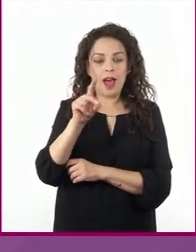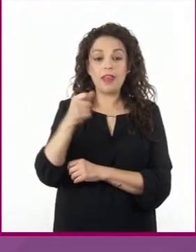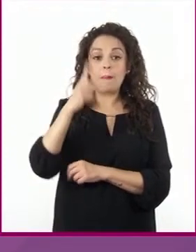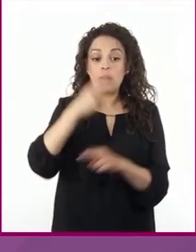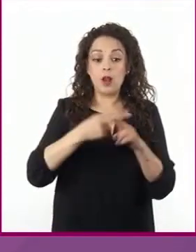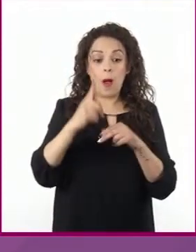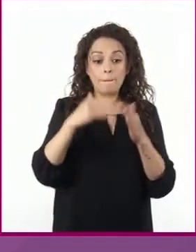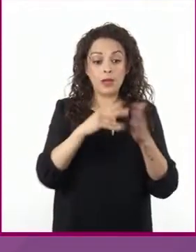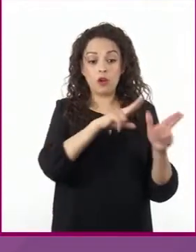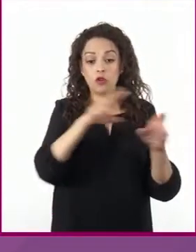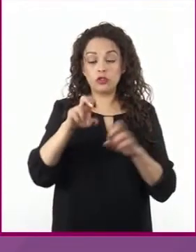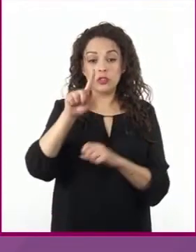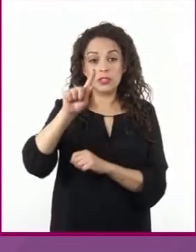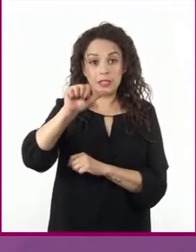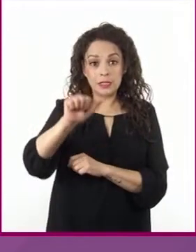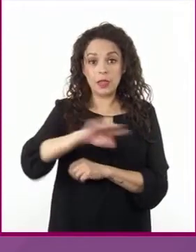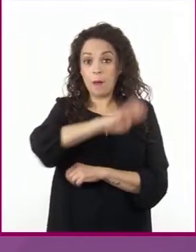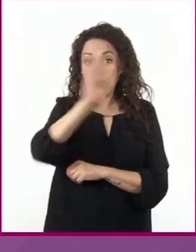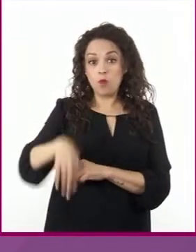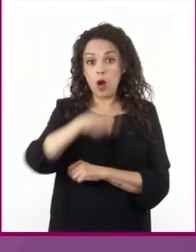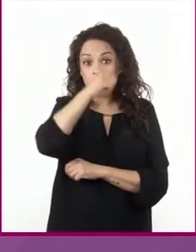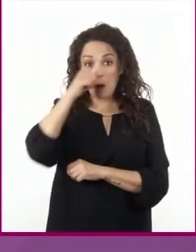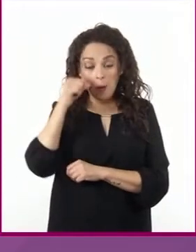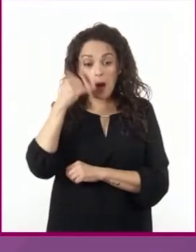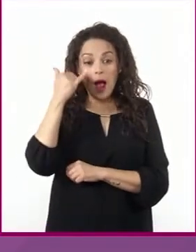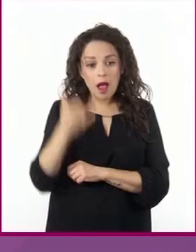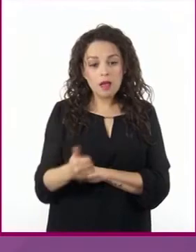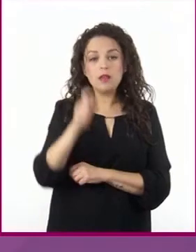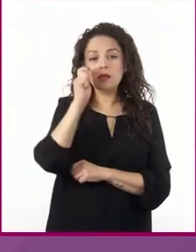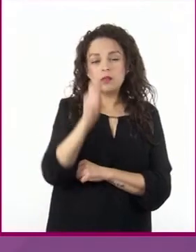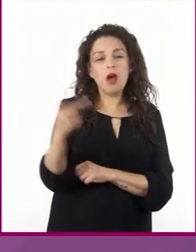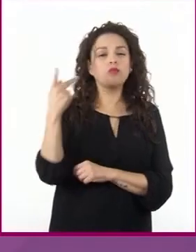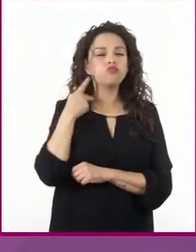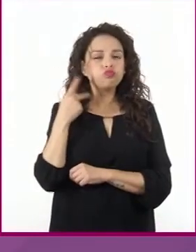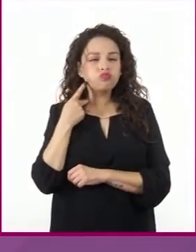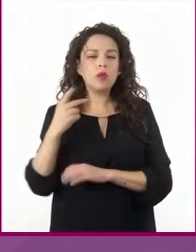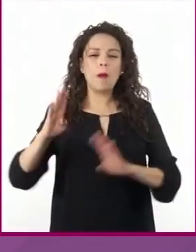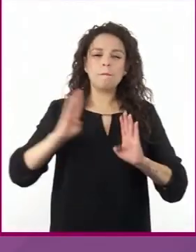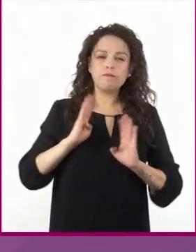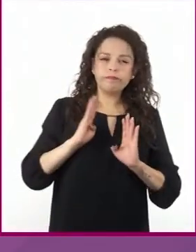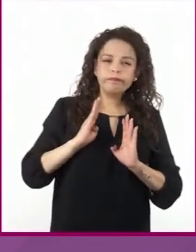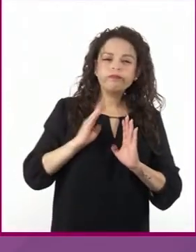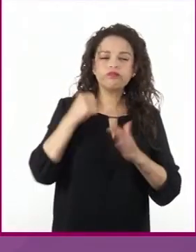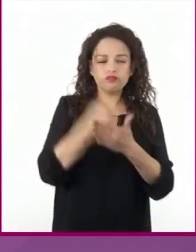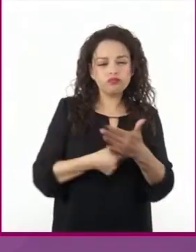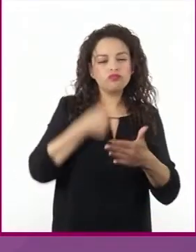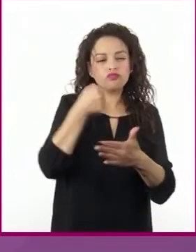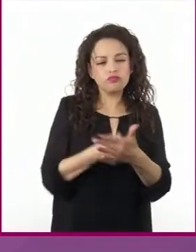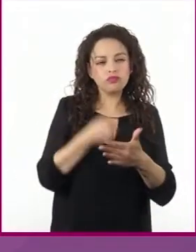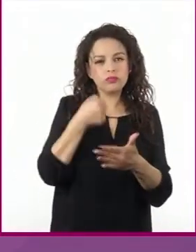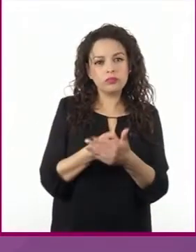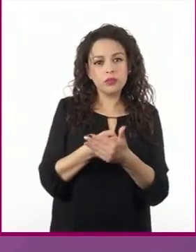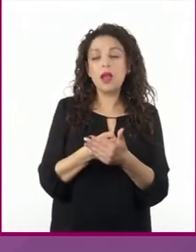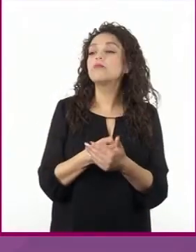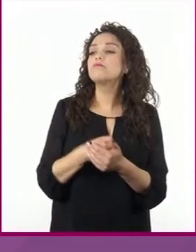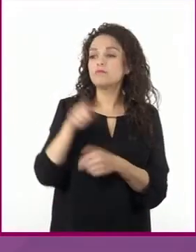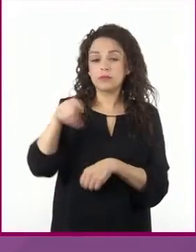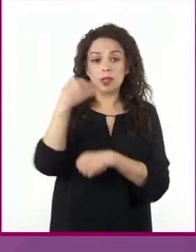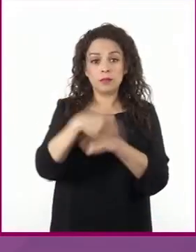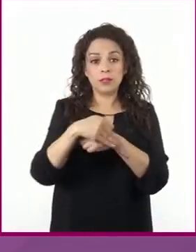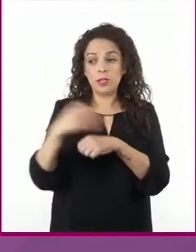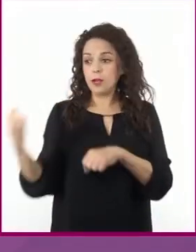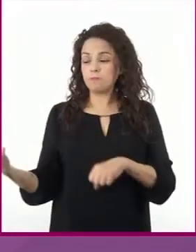de la muerte de Juárez y después de varias batallas políticas y militares, cuando Porfirio Díaz asumió de manera provisional